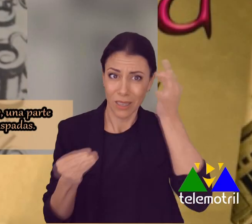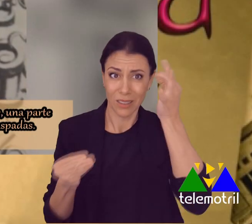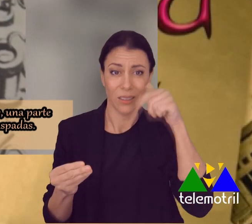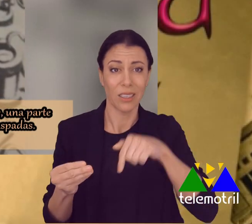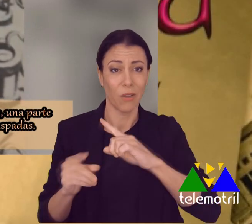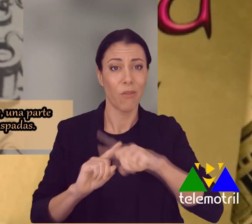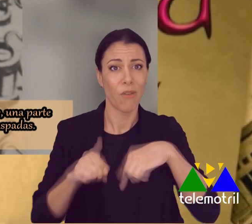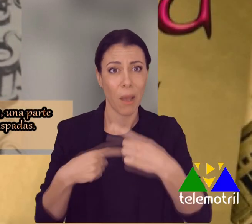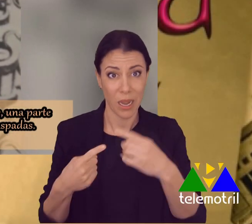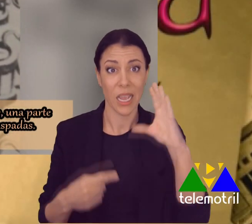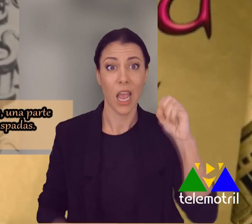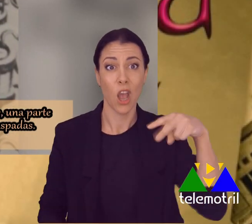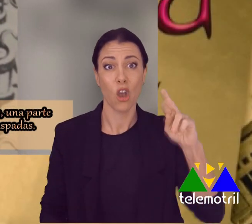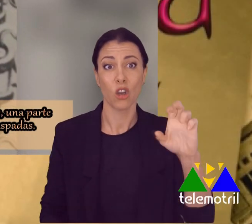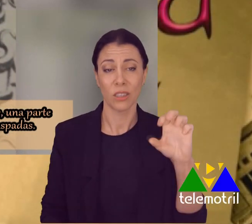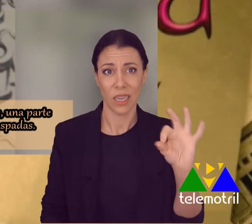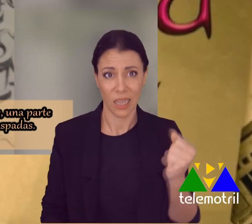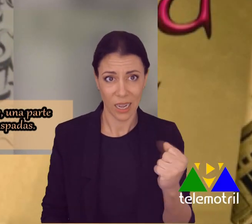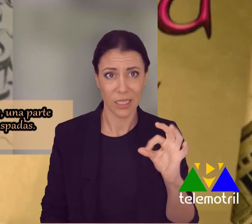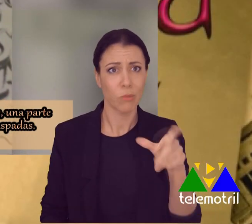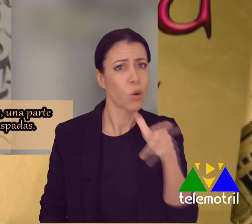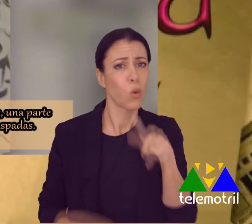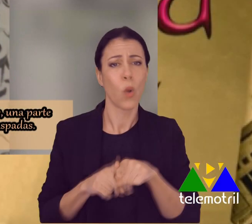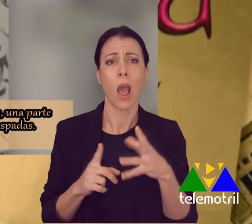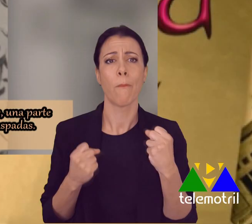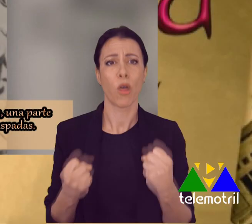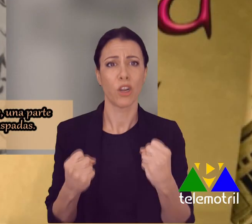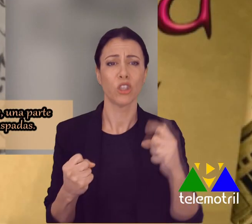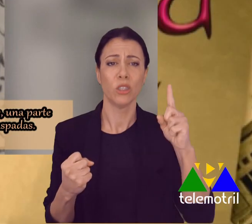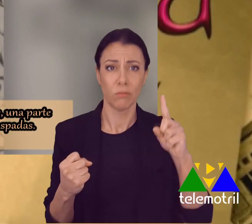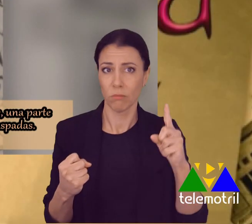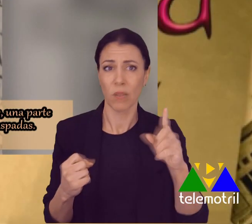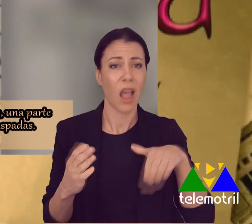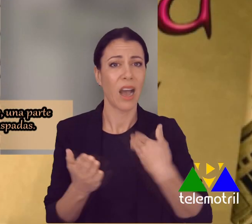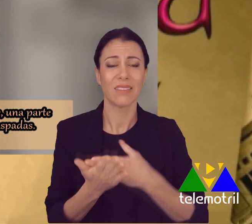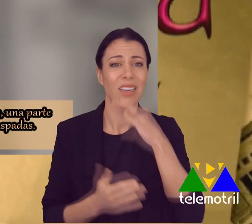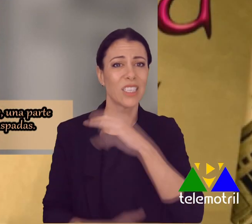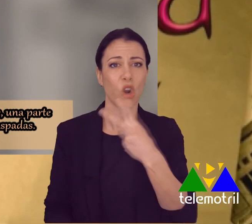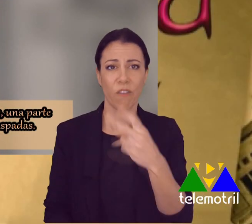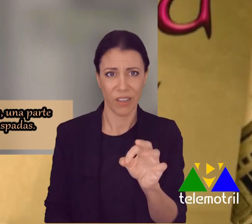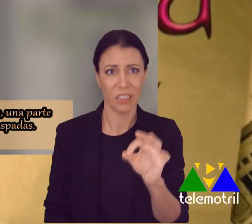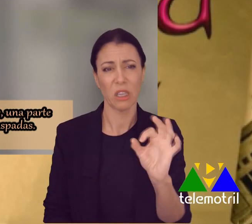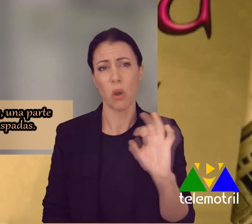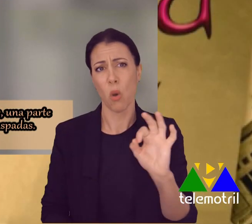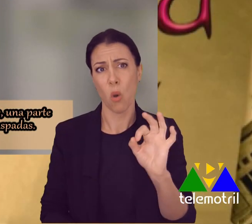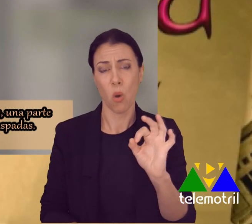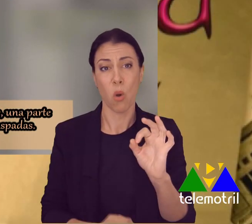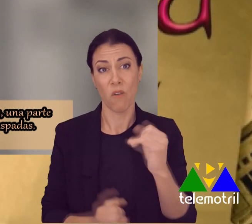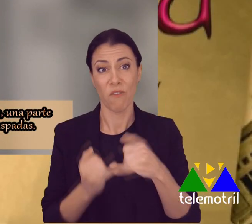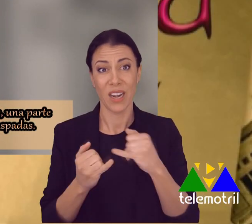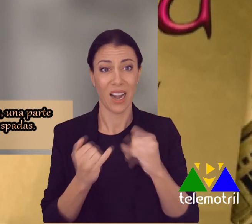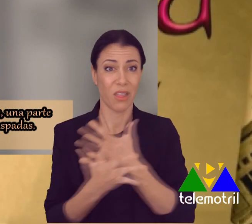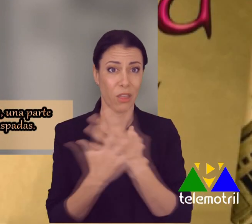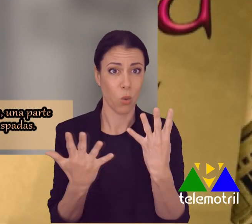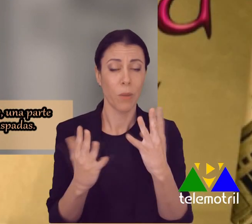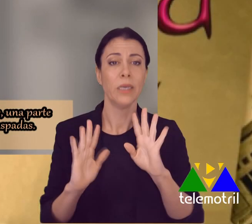familias Contreras algarinejos que fueron tan poderosos en Motril hasta bien entrado el siglo XX, XIX. Y otra